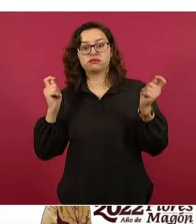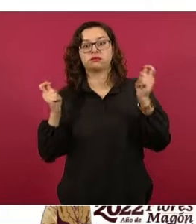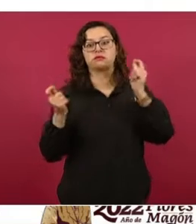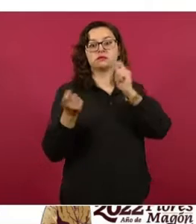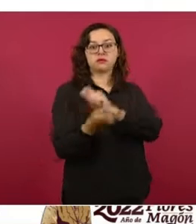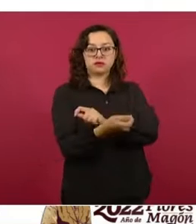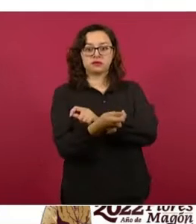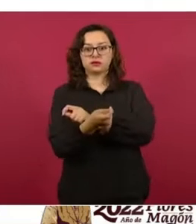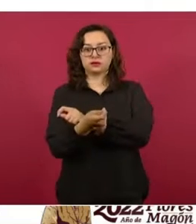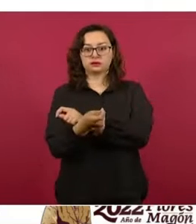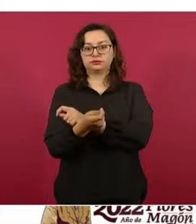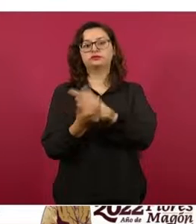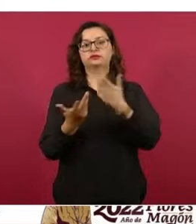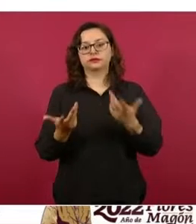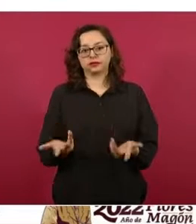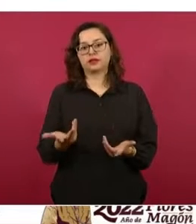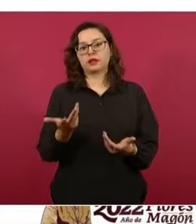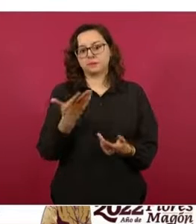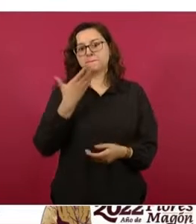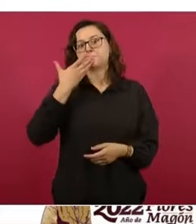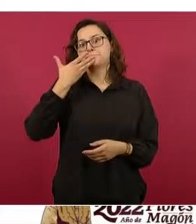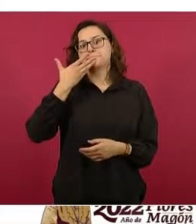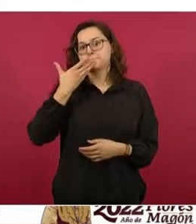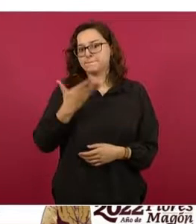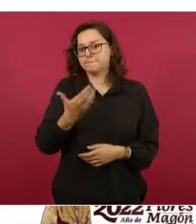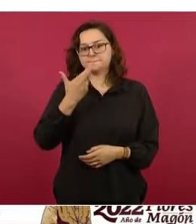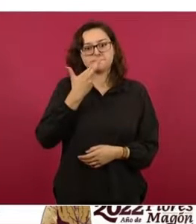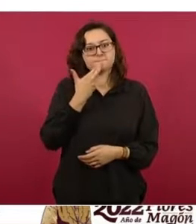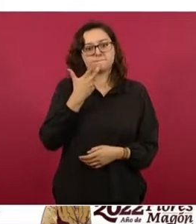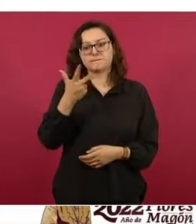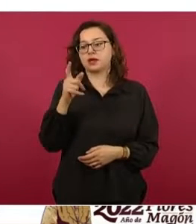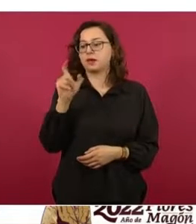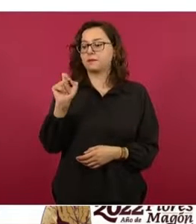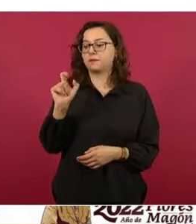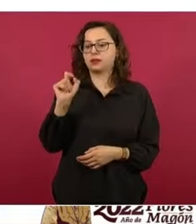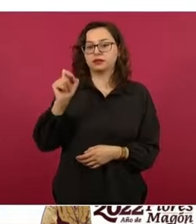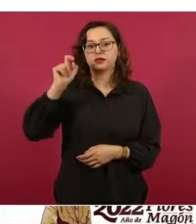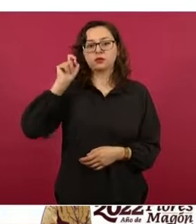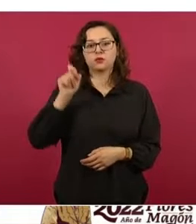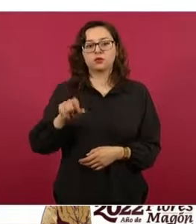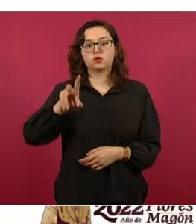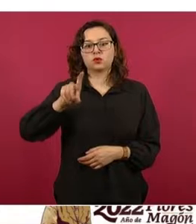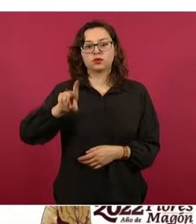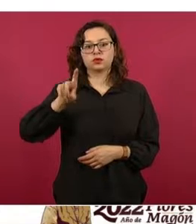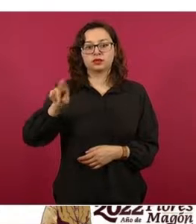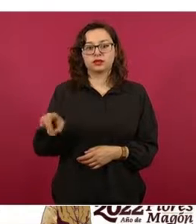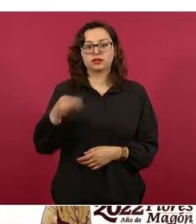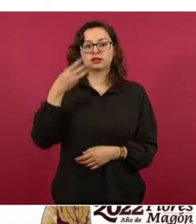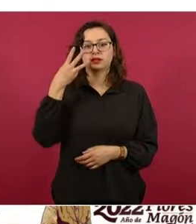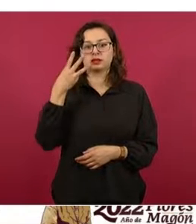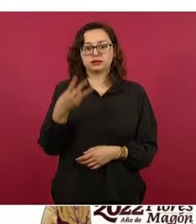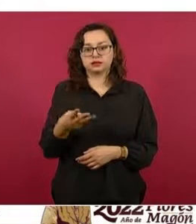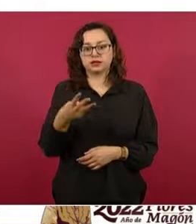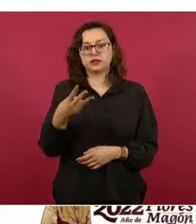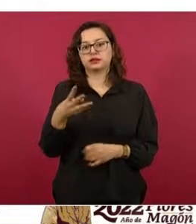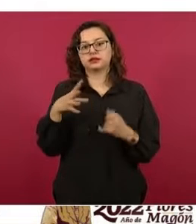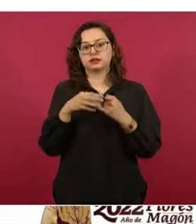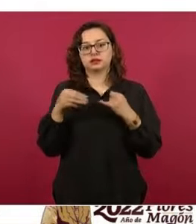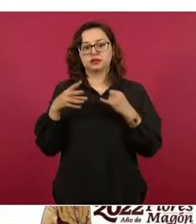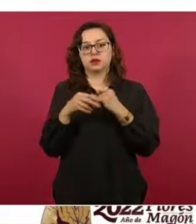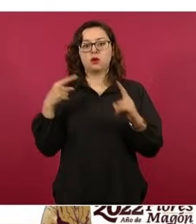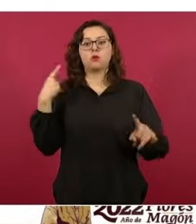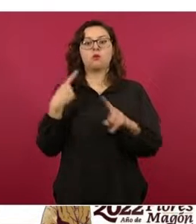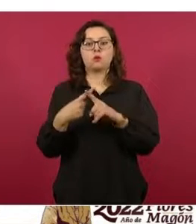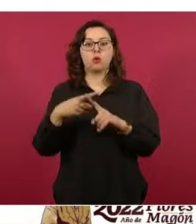$350. ¿Por qué? Porque tiene un muy buen tipo de cambio, 20 pesos con 37 centavos por dólar y no